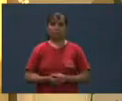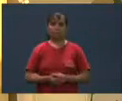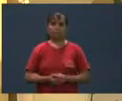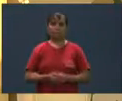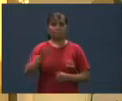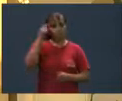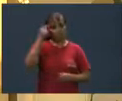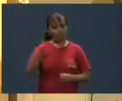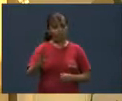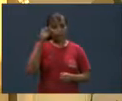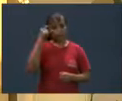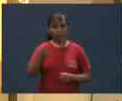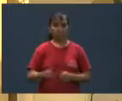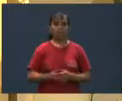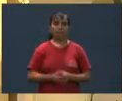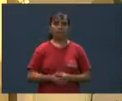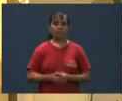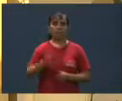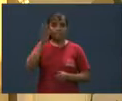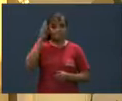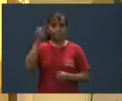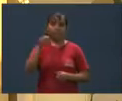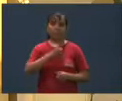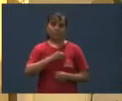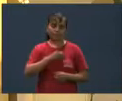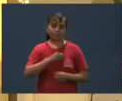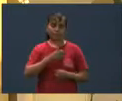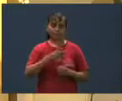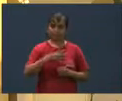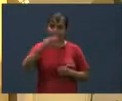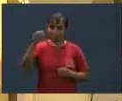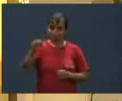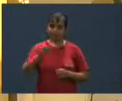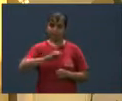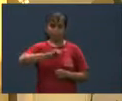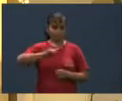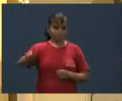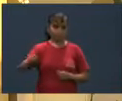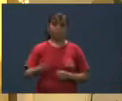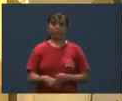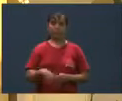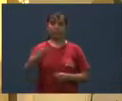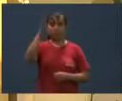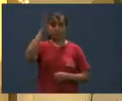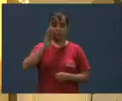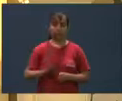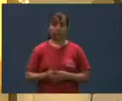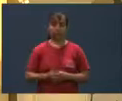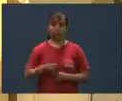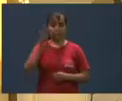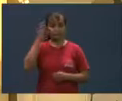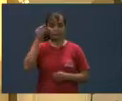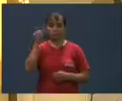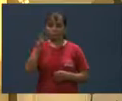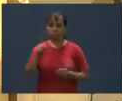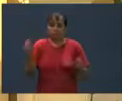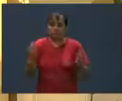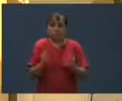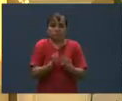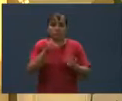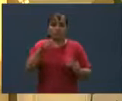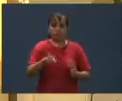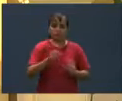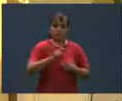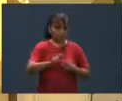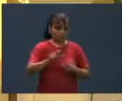día. ¿Por qué? Porque estoy tratando de vivir los mandatos del Señor, porque no me apego a estas cosas, sino trato de